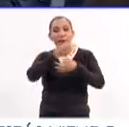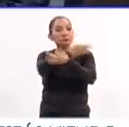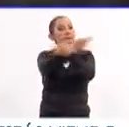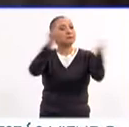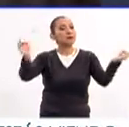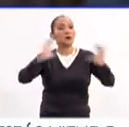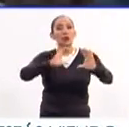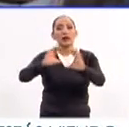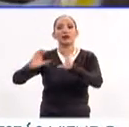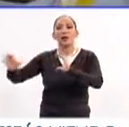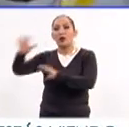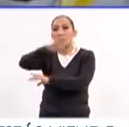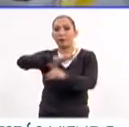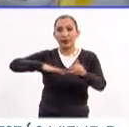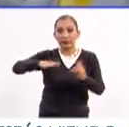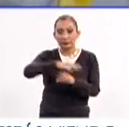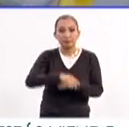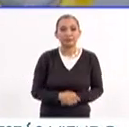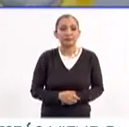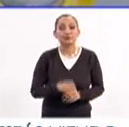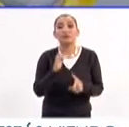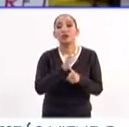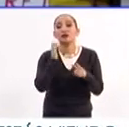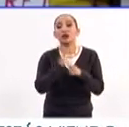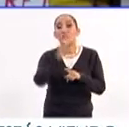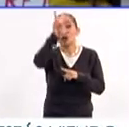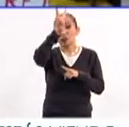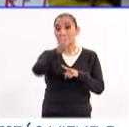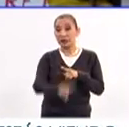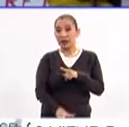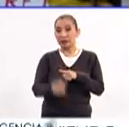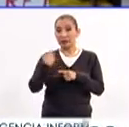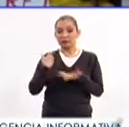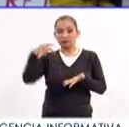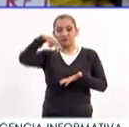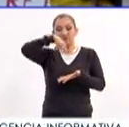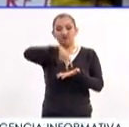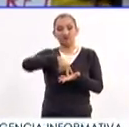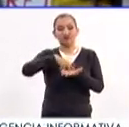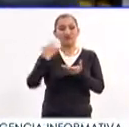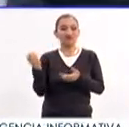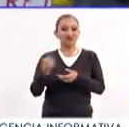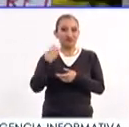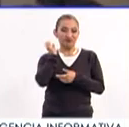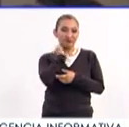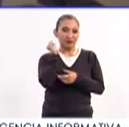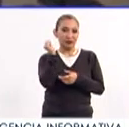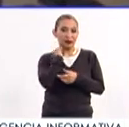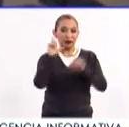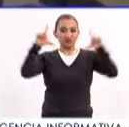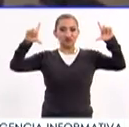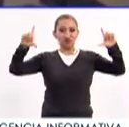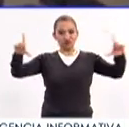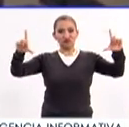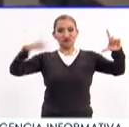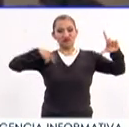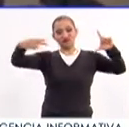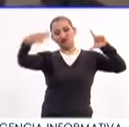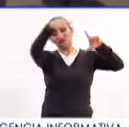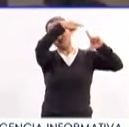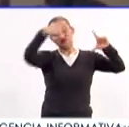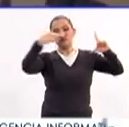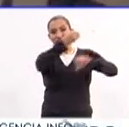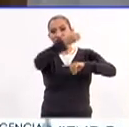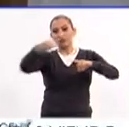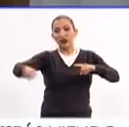conciencia sobre el cuidado del medio ambiente. Así, los viernes se para frente al parlamento de su país con un austero cartel donde se lee la